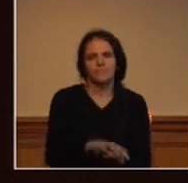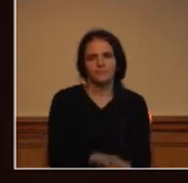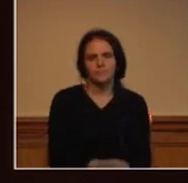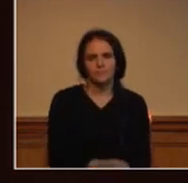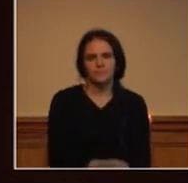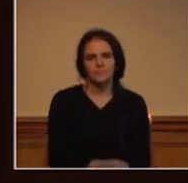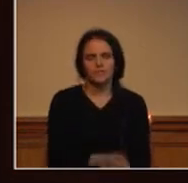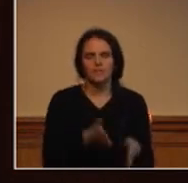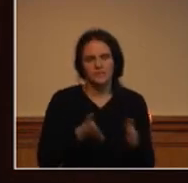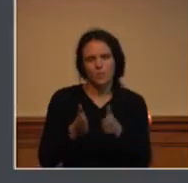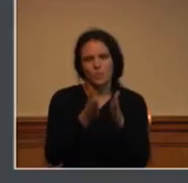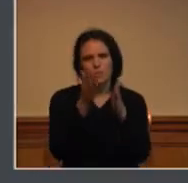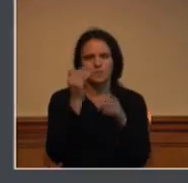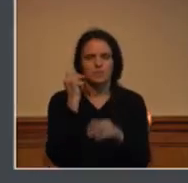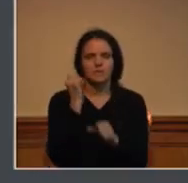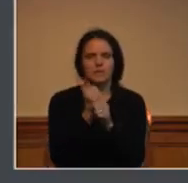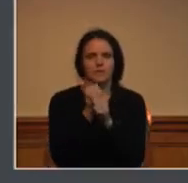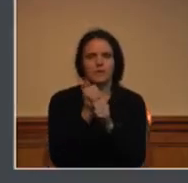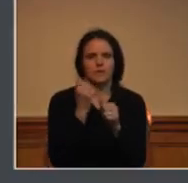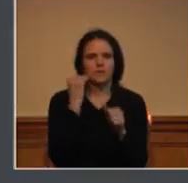esta secuencia de trabajo con el niño.